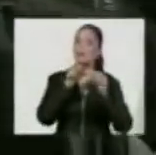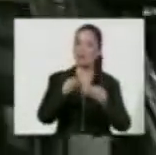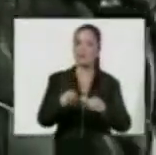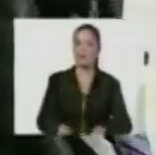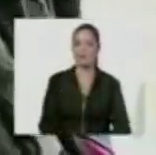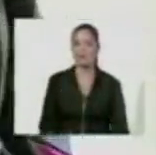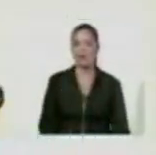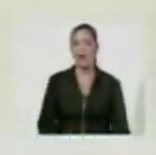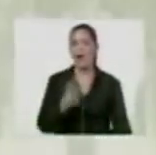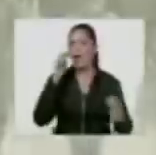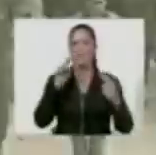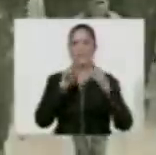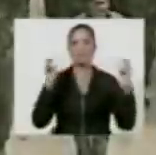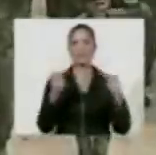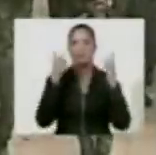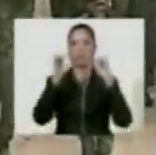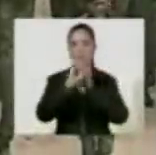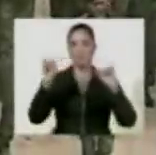¡Hasta la victoria siempre!